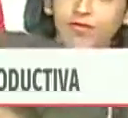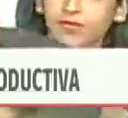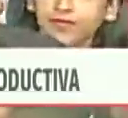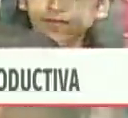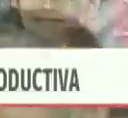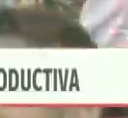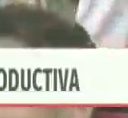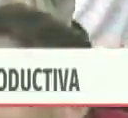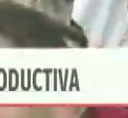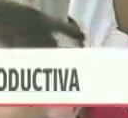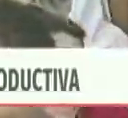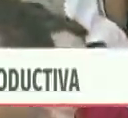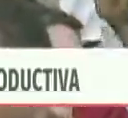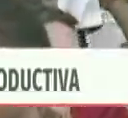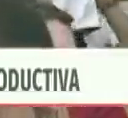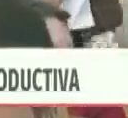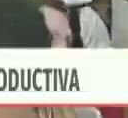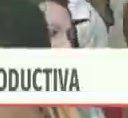Chamba Juvenil.